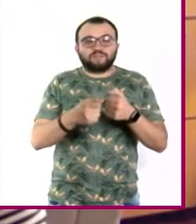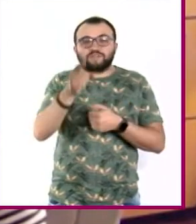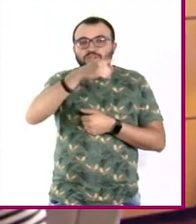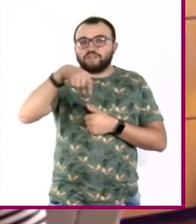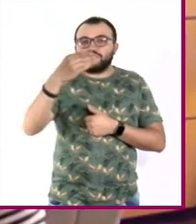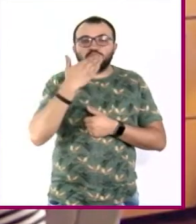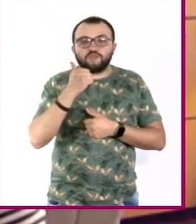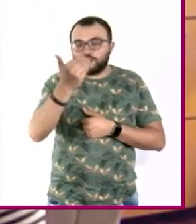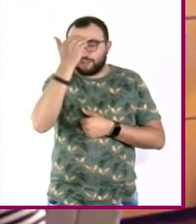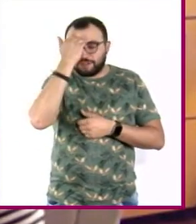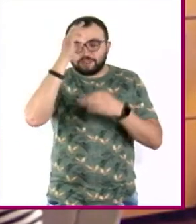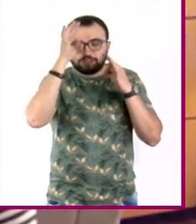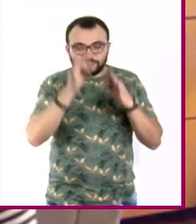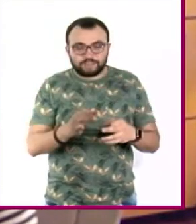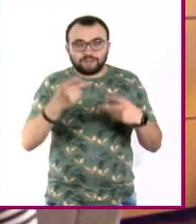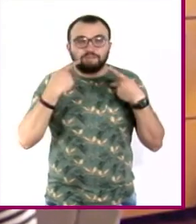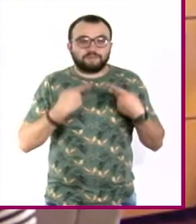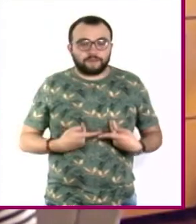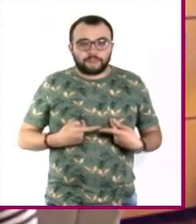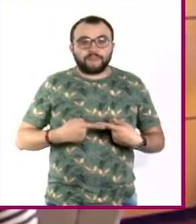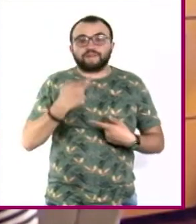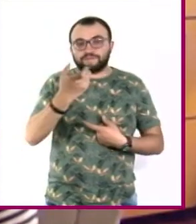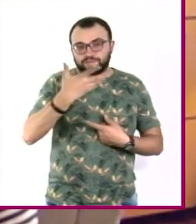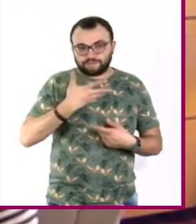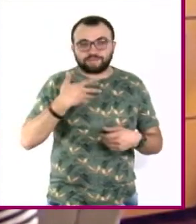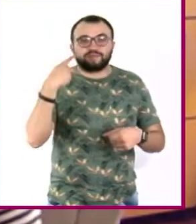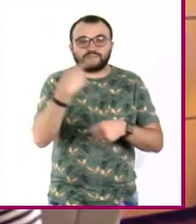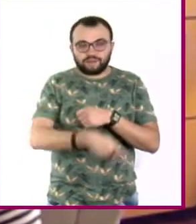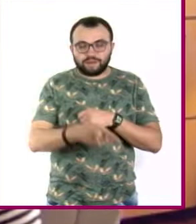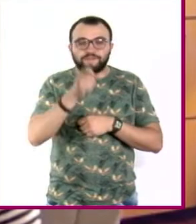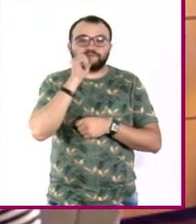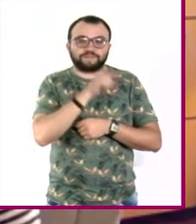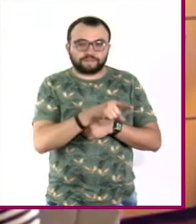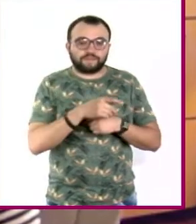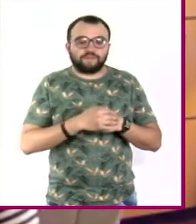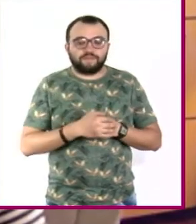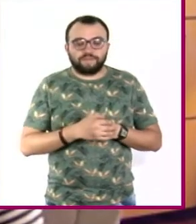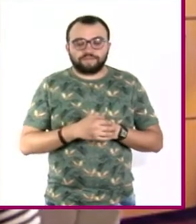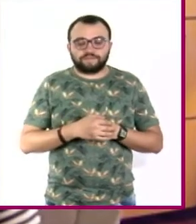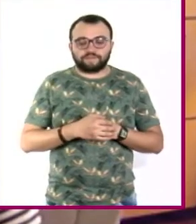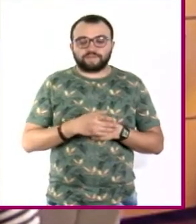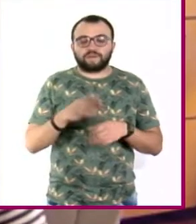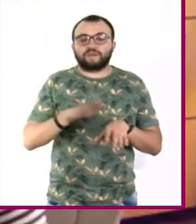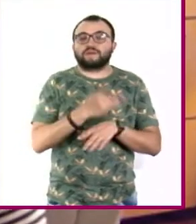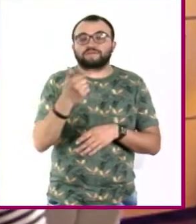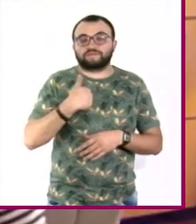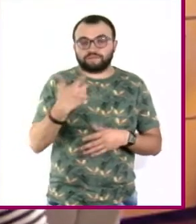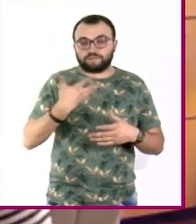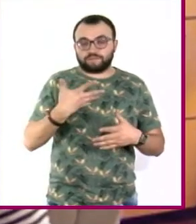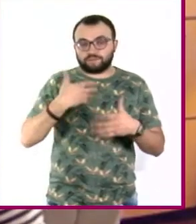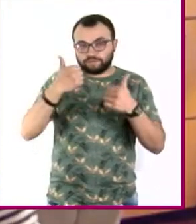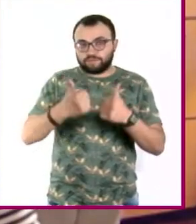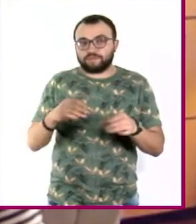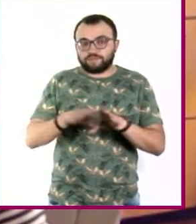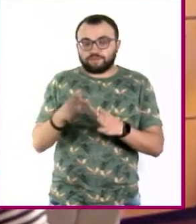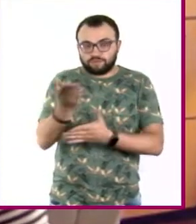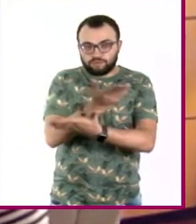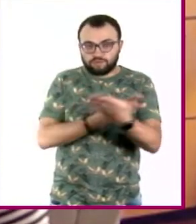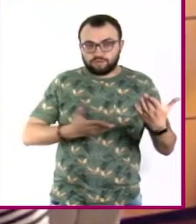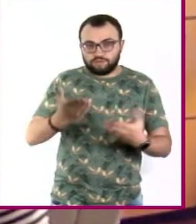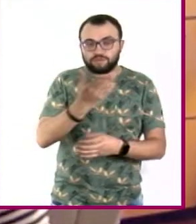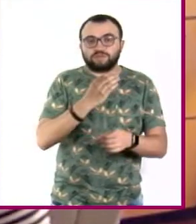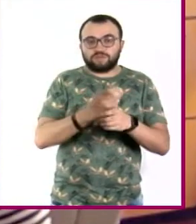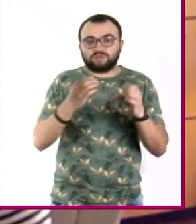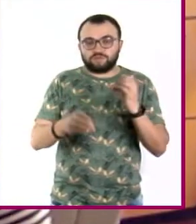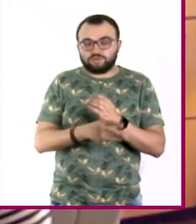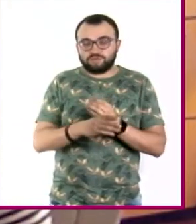forma personal. Y eso también tiene riesgos, o sea, tiene riesgos en cuanto a que yo estoy compartiendo cosas muy personales con